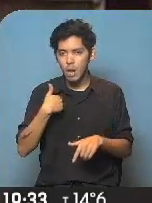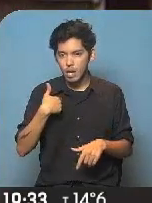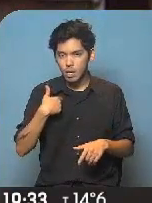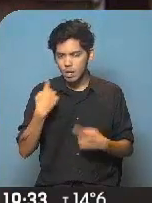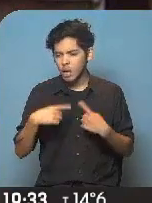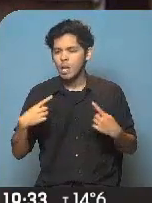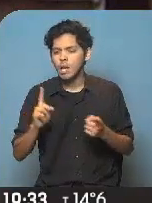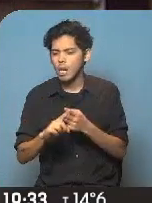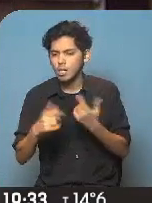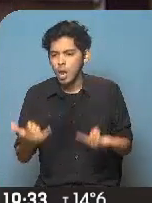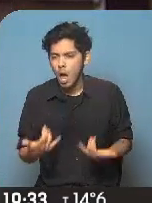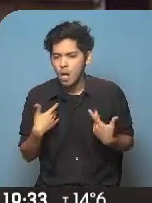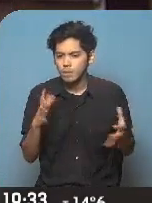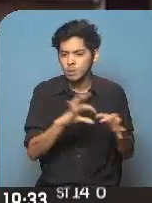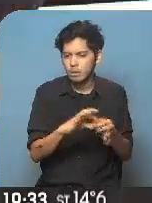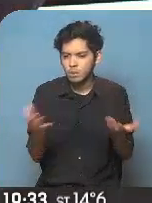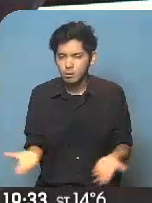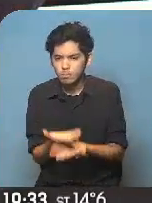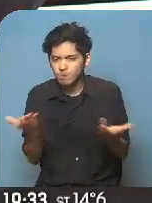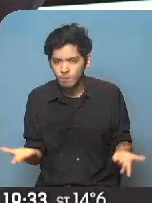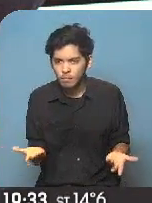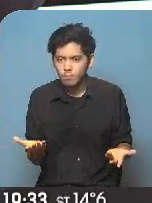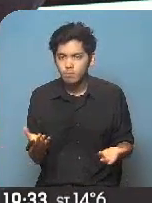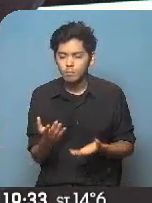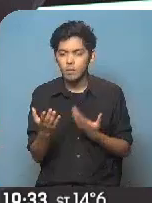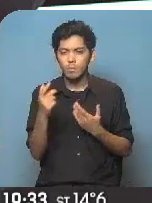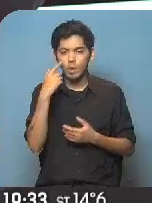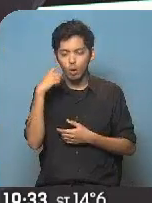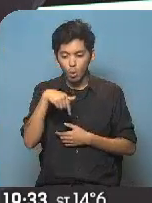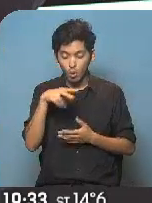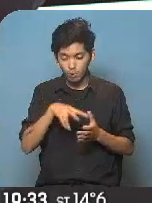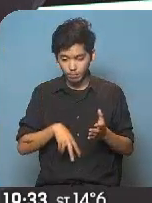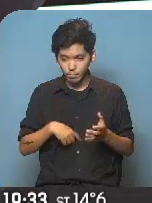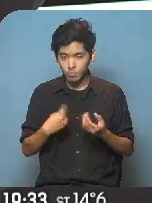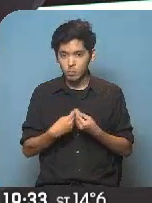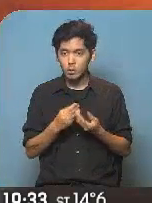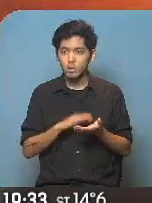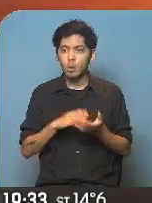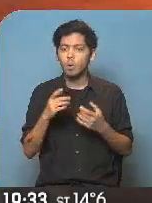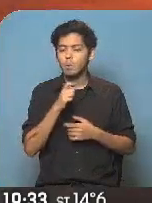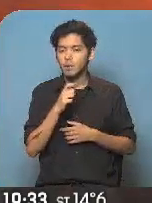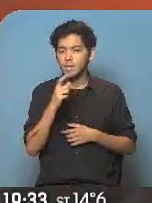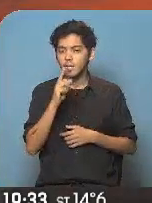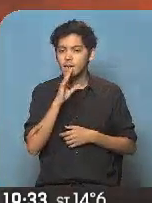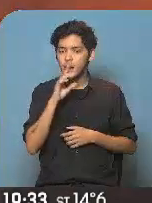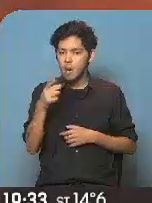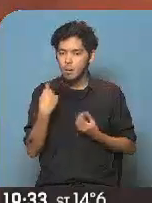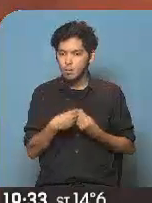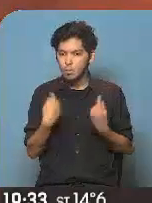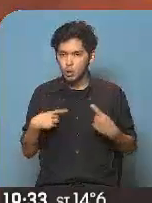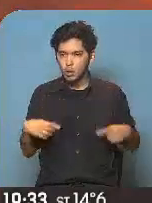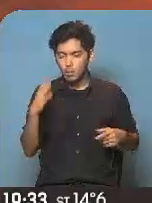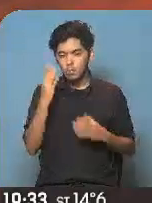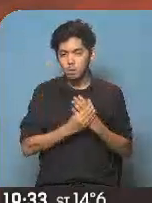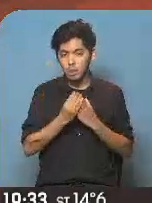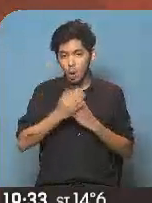una cosa con otra? Eso es política. Ahora, Natalio, leímos mucho hoy la prensa israelí y hay fuertes cuestionamientos, por ejemplo, a la ministra de Cultura